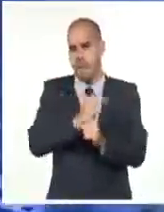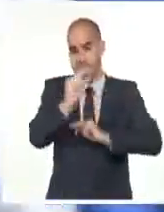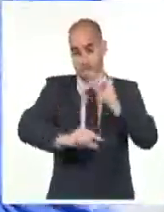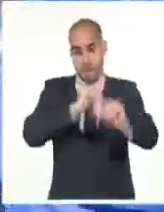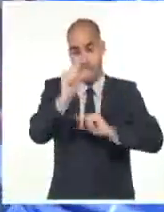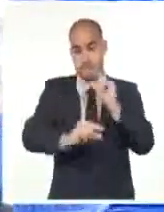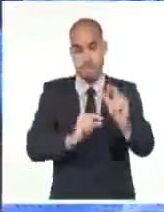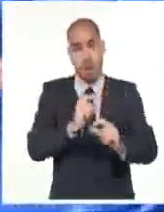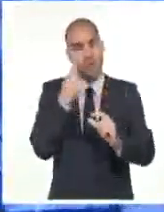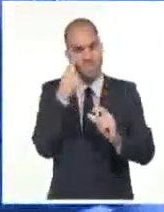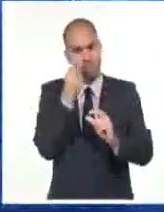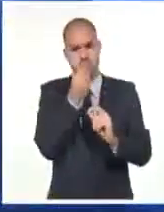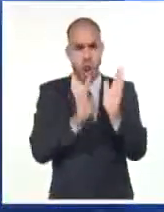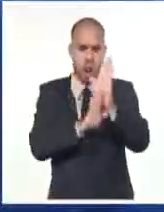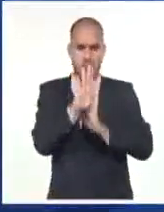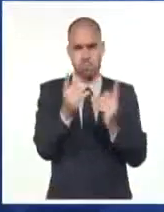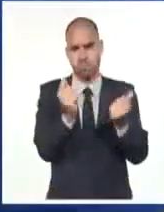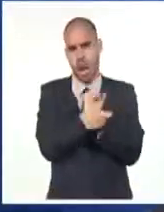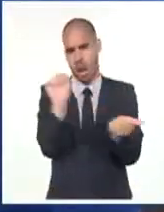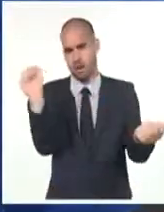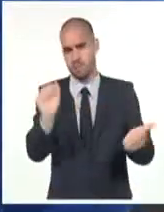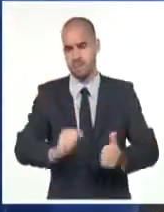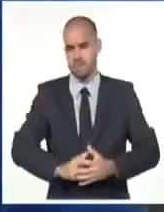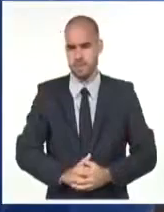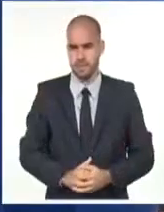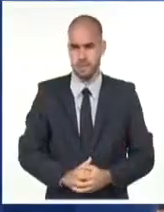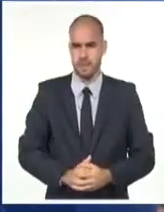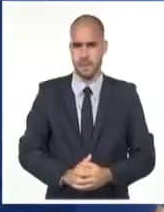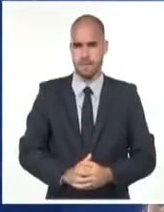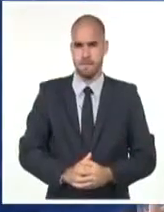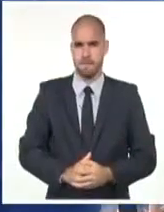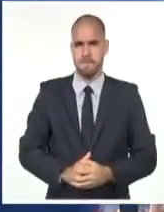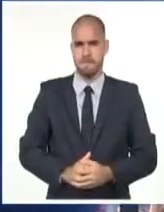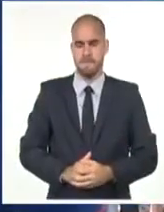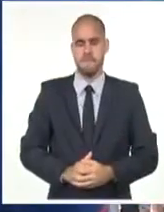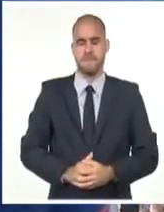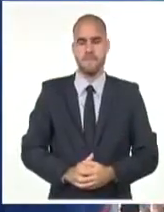alimentaria. Desde Cienfuegos, Boris García Cuartero, Sistema Informativo de la Televisión Cubana.